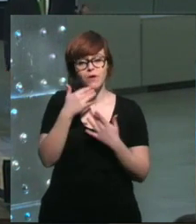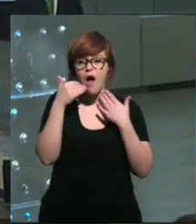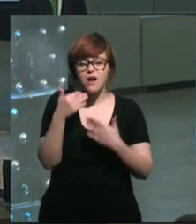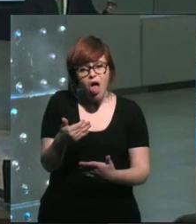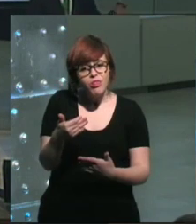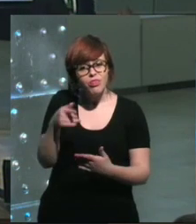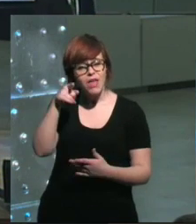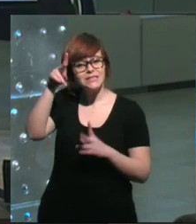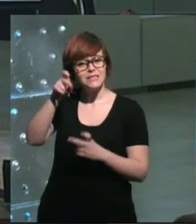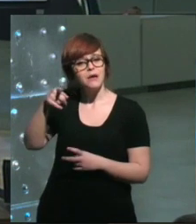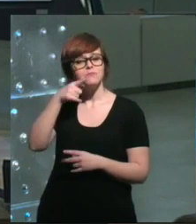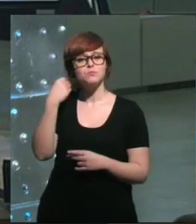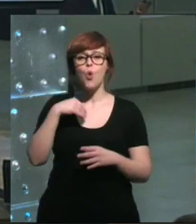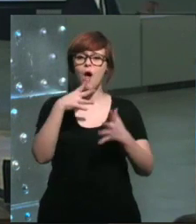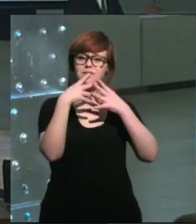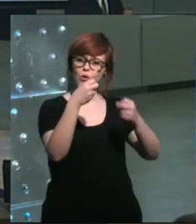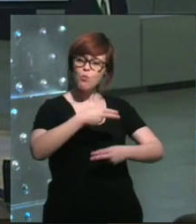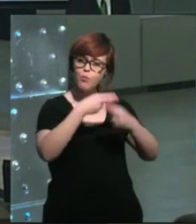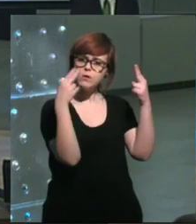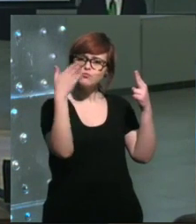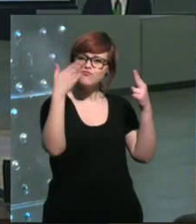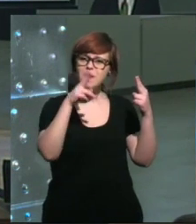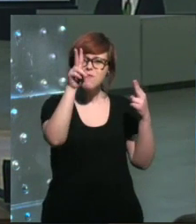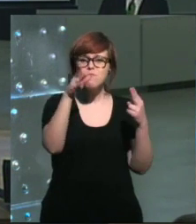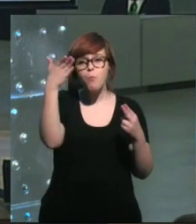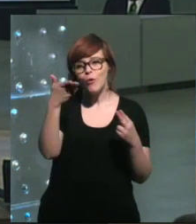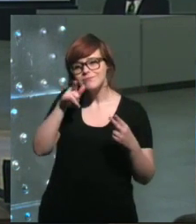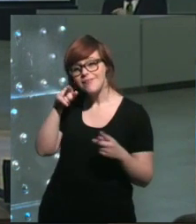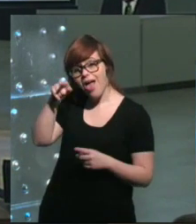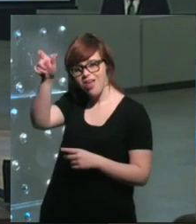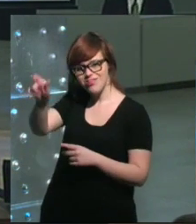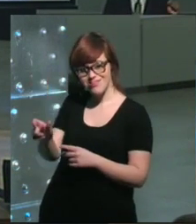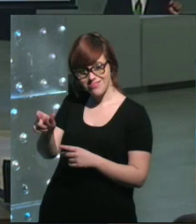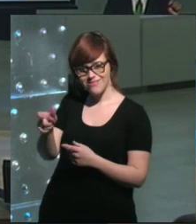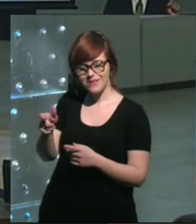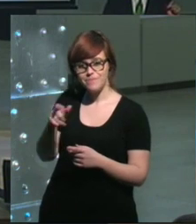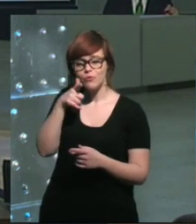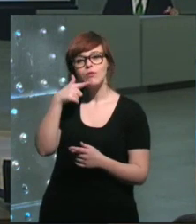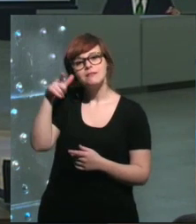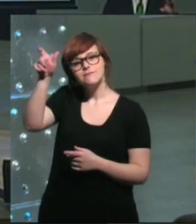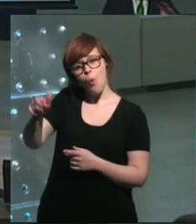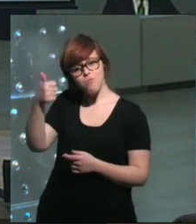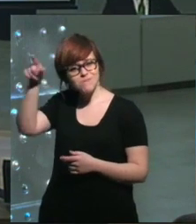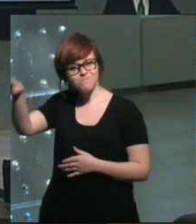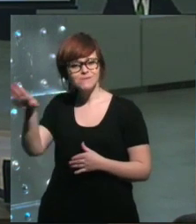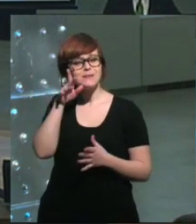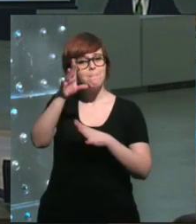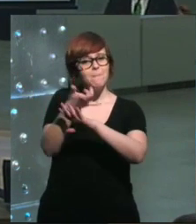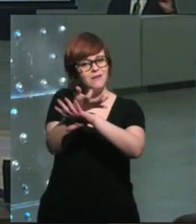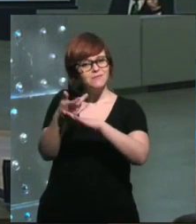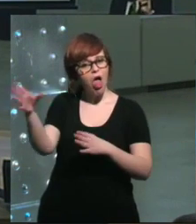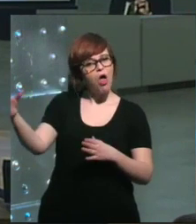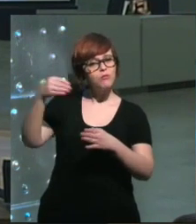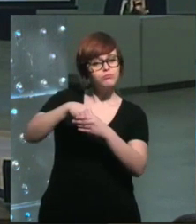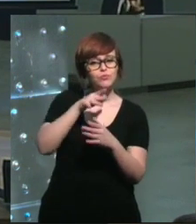que el tema de la salud pública iba a ser un tema de muchísima relevancia para él. Y esa información se incorporaba a la base de datos. Y al segmentar las cartas